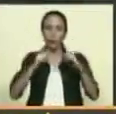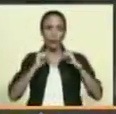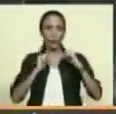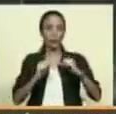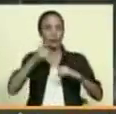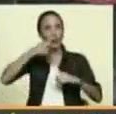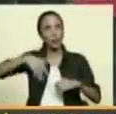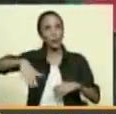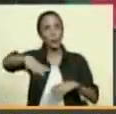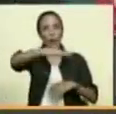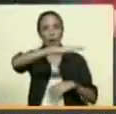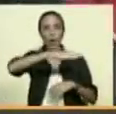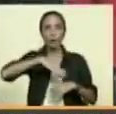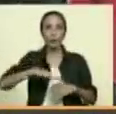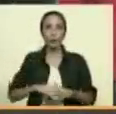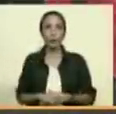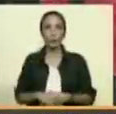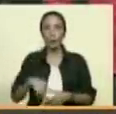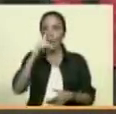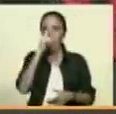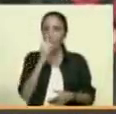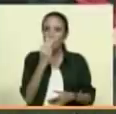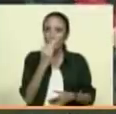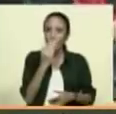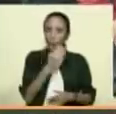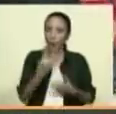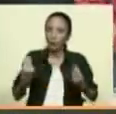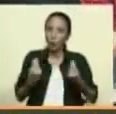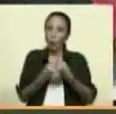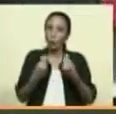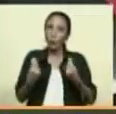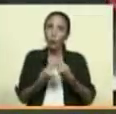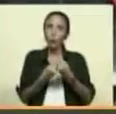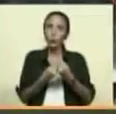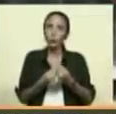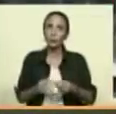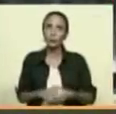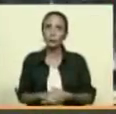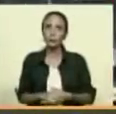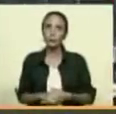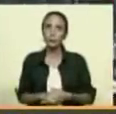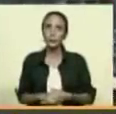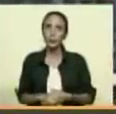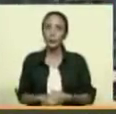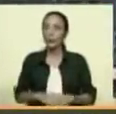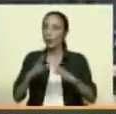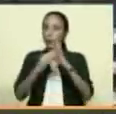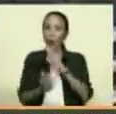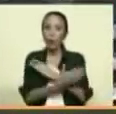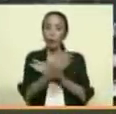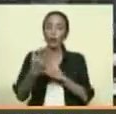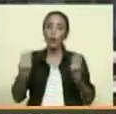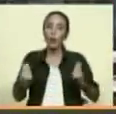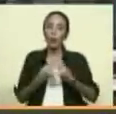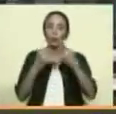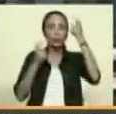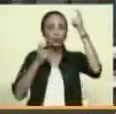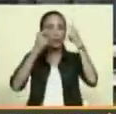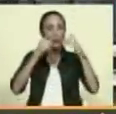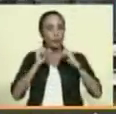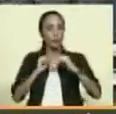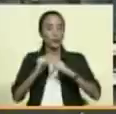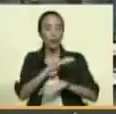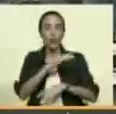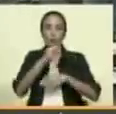de los llanos, con la fuerza de Zamora, con la fuerza de Santa Inés, con la fuerza de Hugo Chávez.